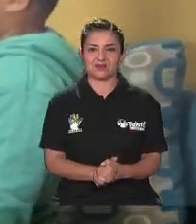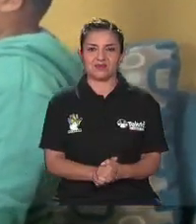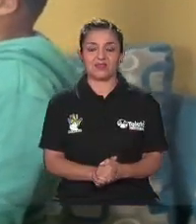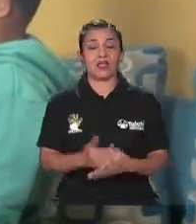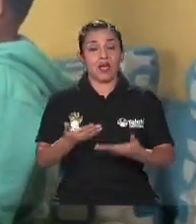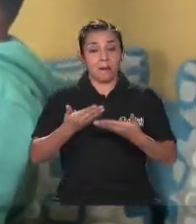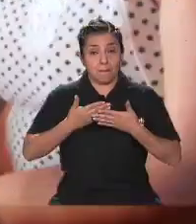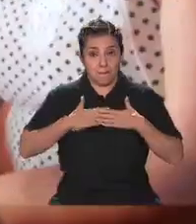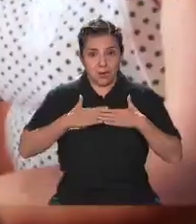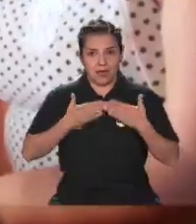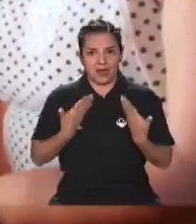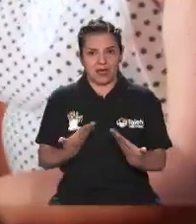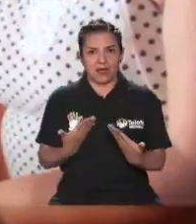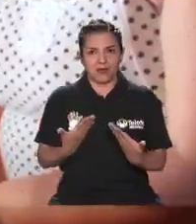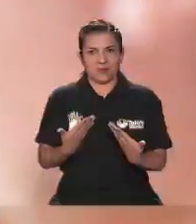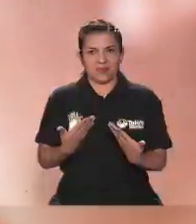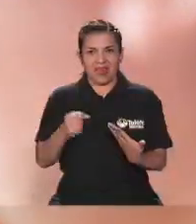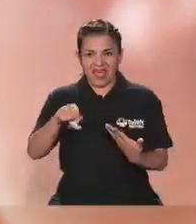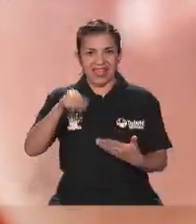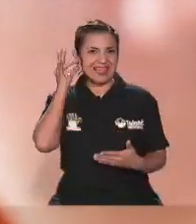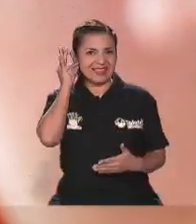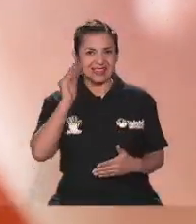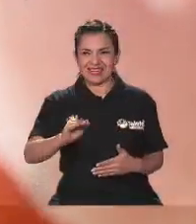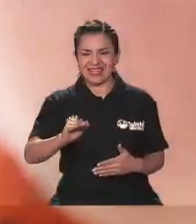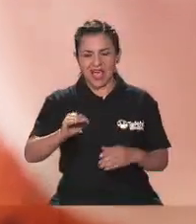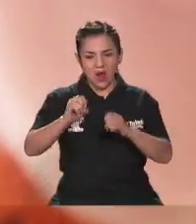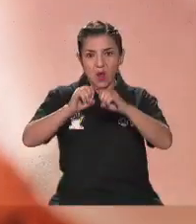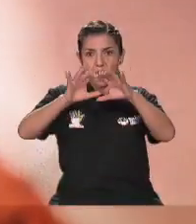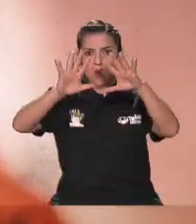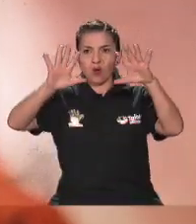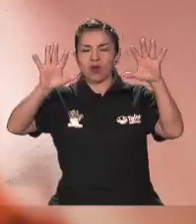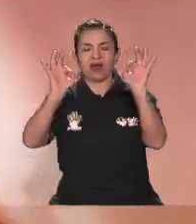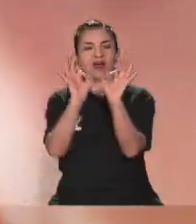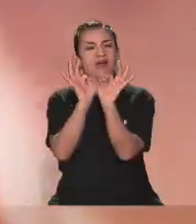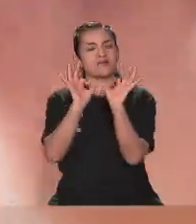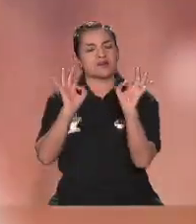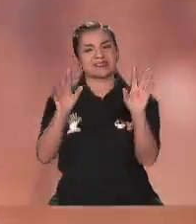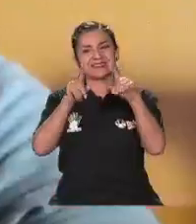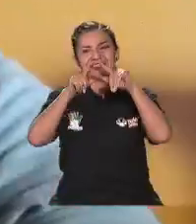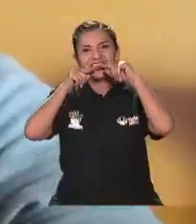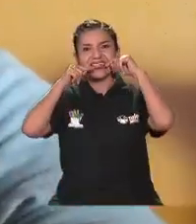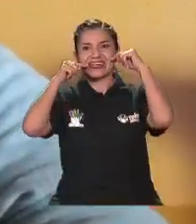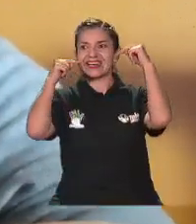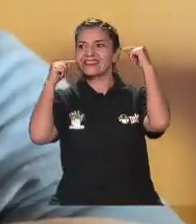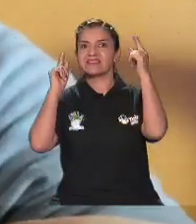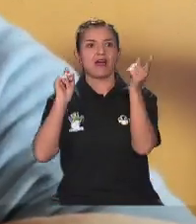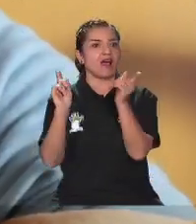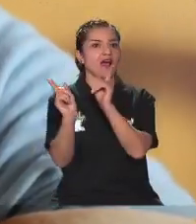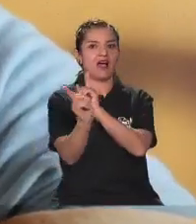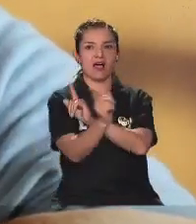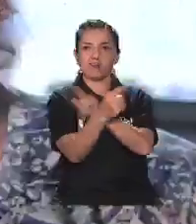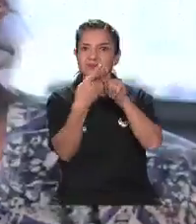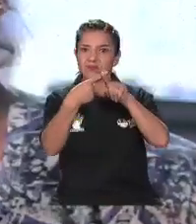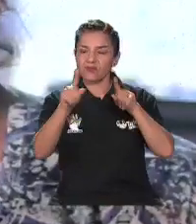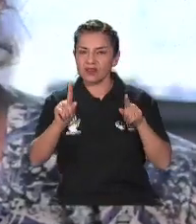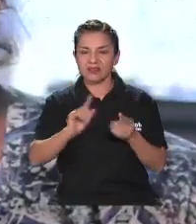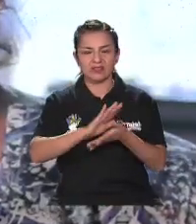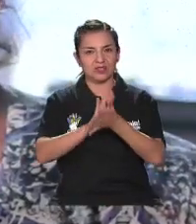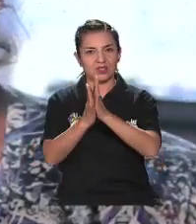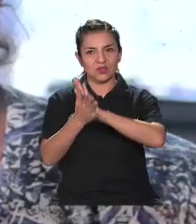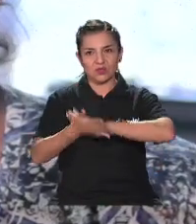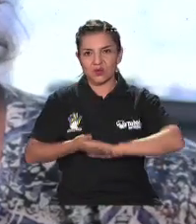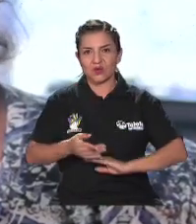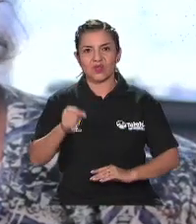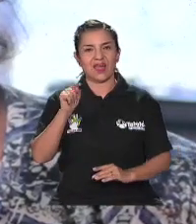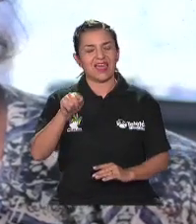Para mí, yo siempre he dicho, tiene una luz especial. Con su sonrisa como que cambia tantas cosas. Oye, eso es lo que